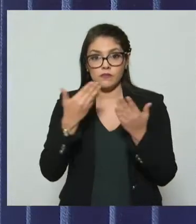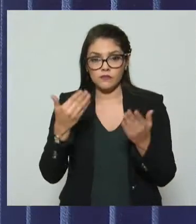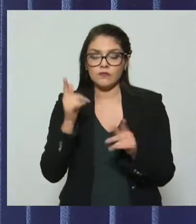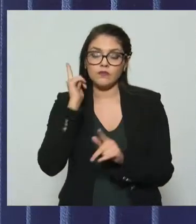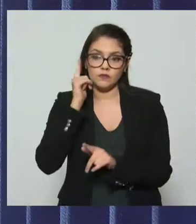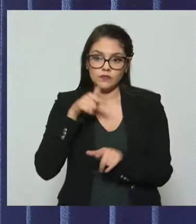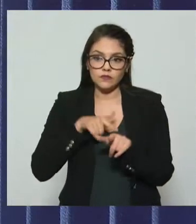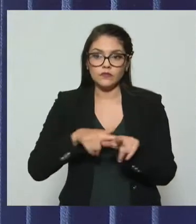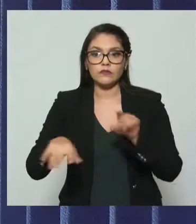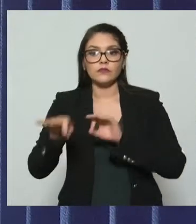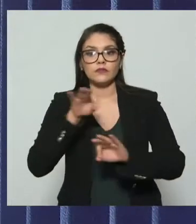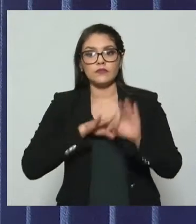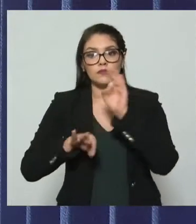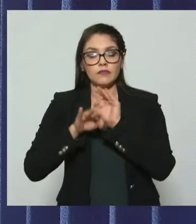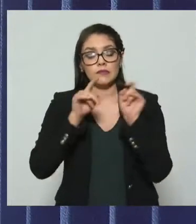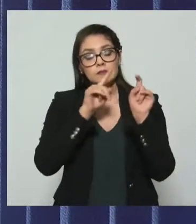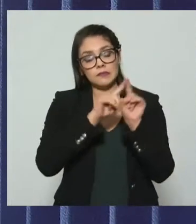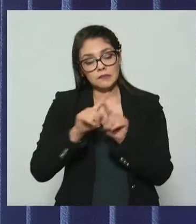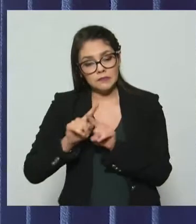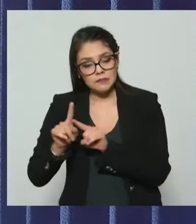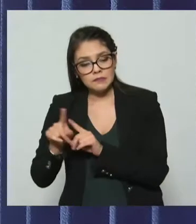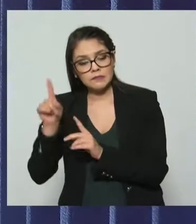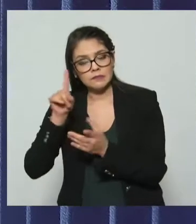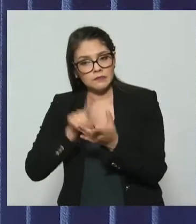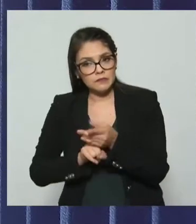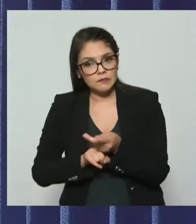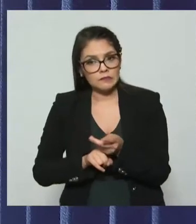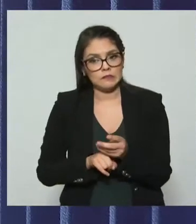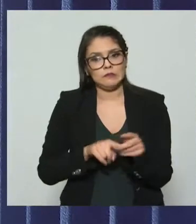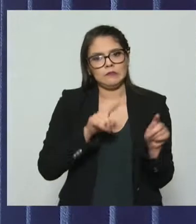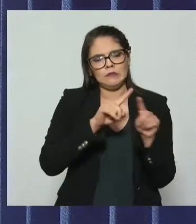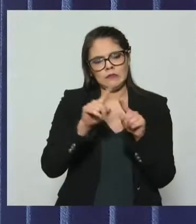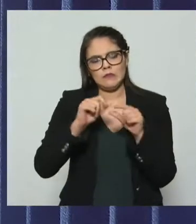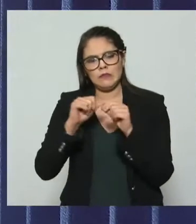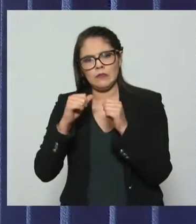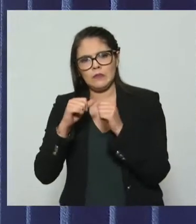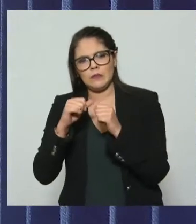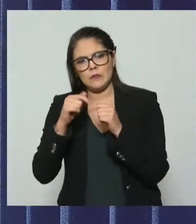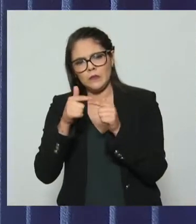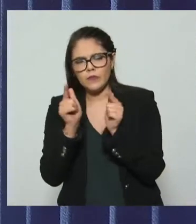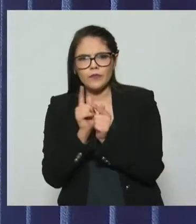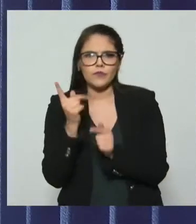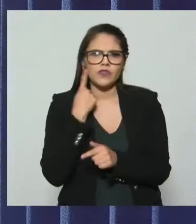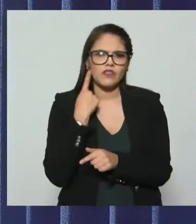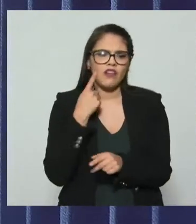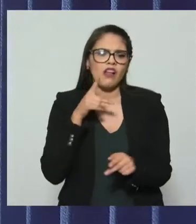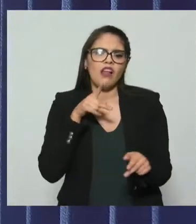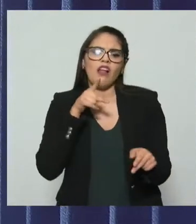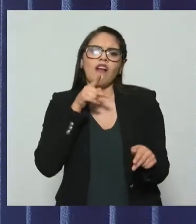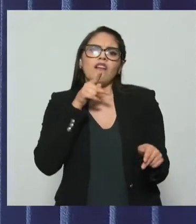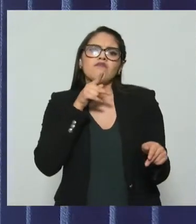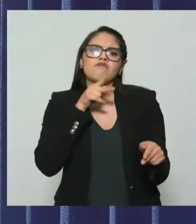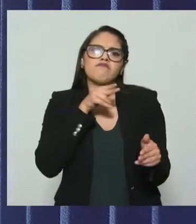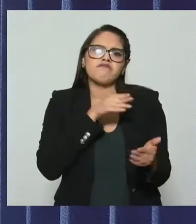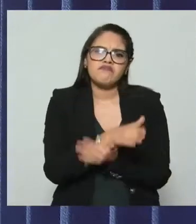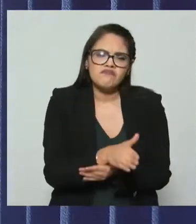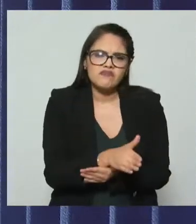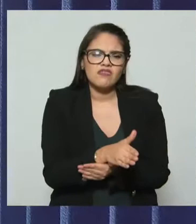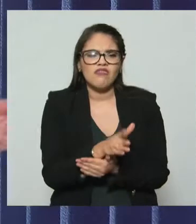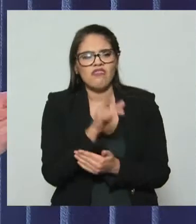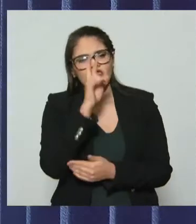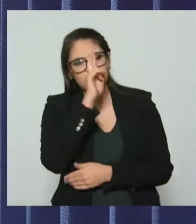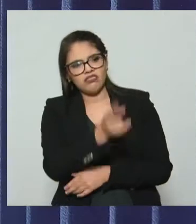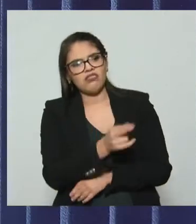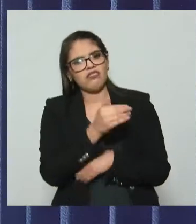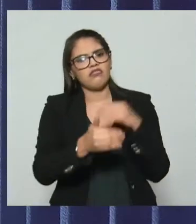trabajando, que las diferencias internas en las distintas fracciones parlamentarias no interrumpa ni impida el avance